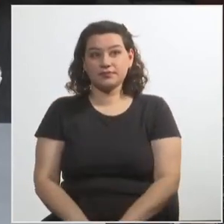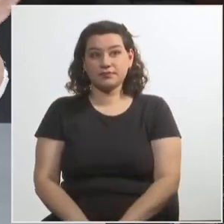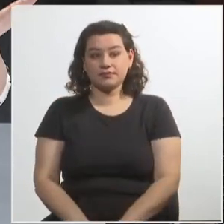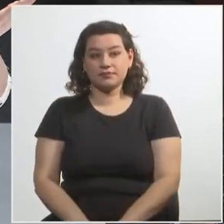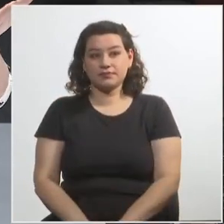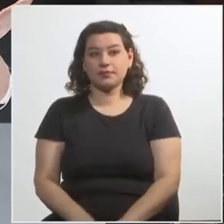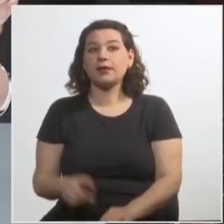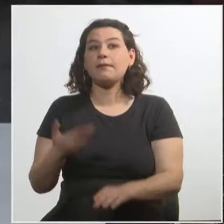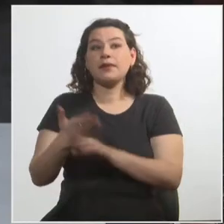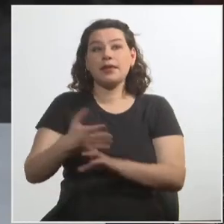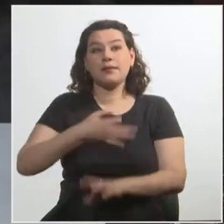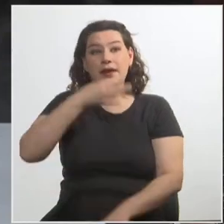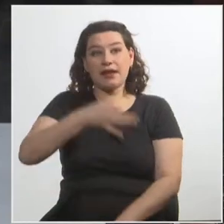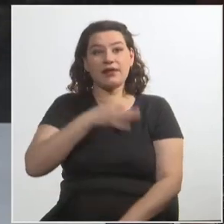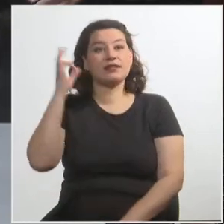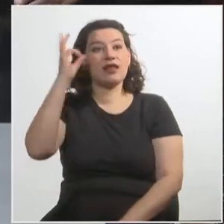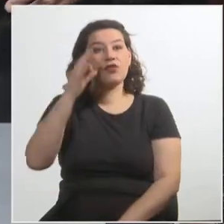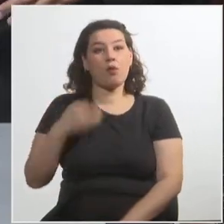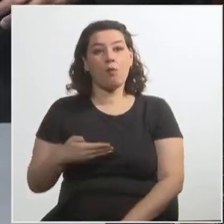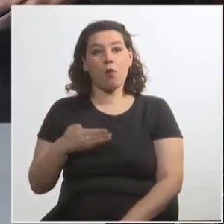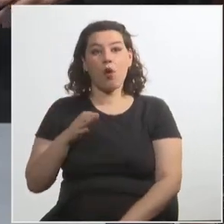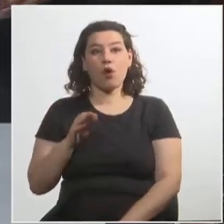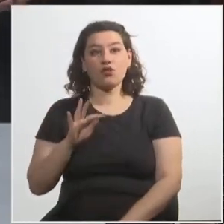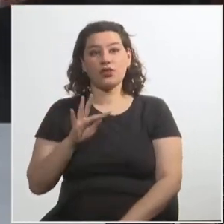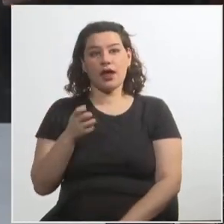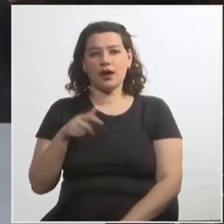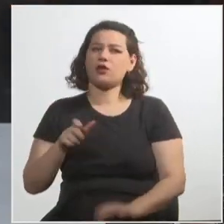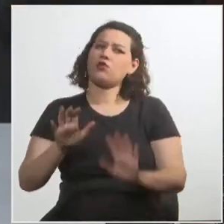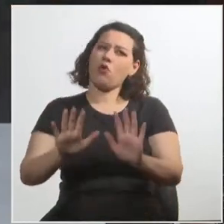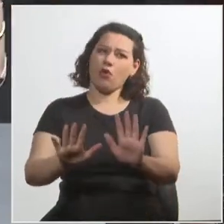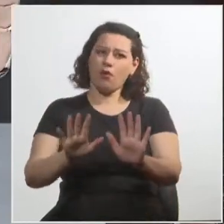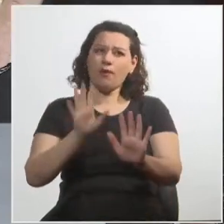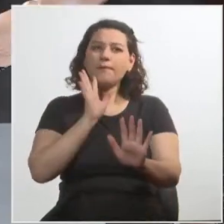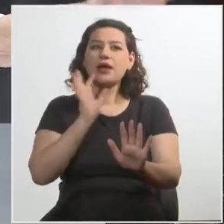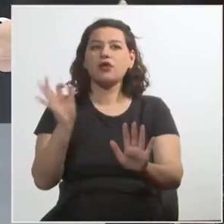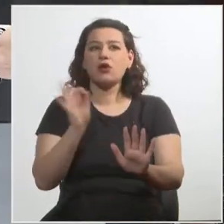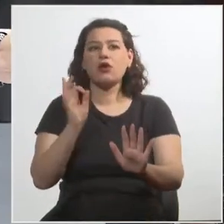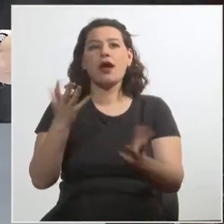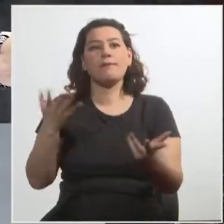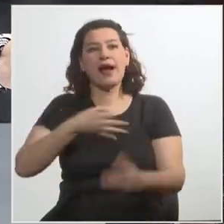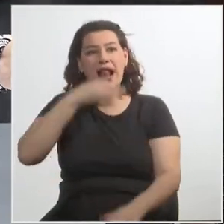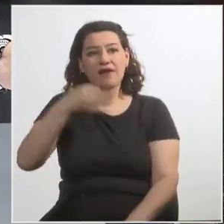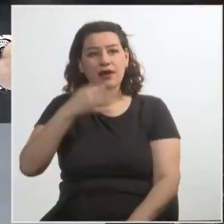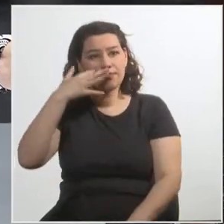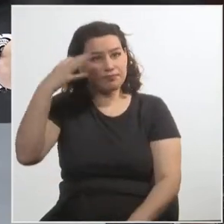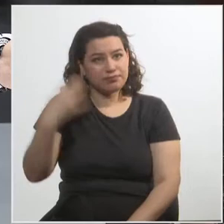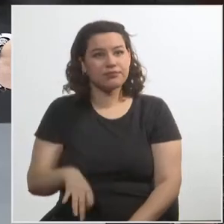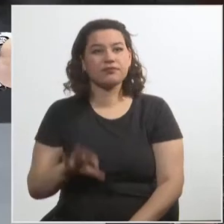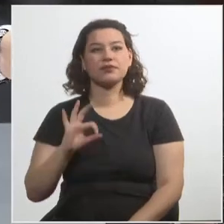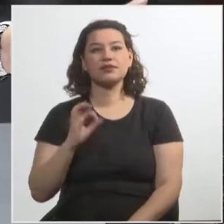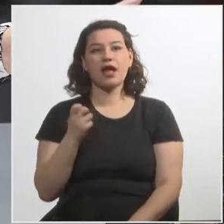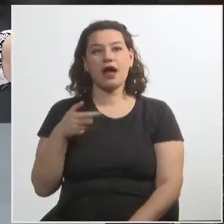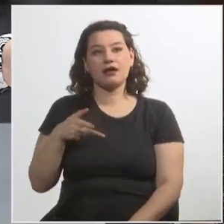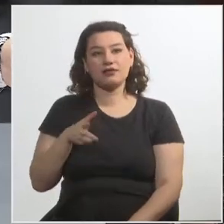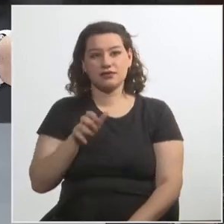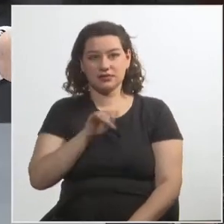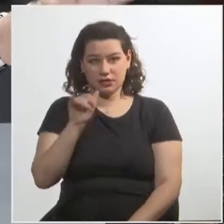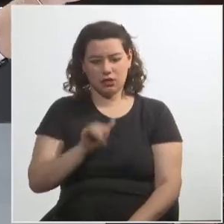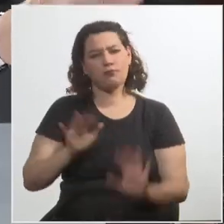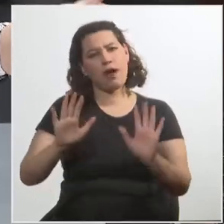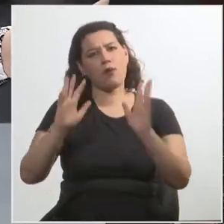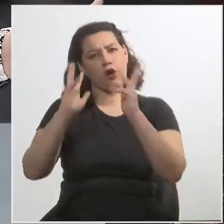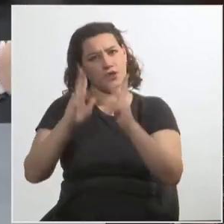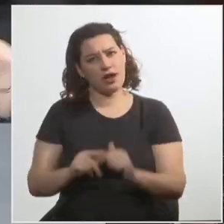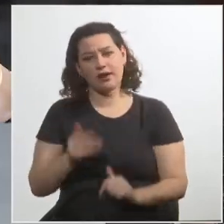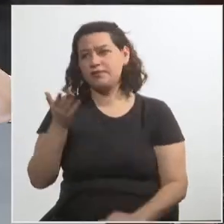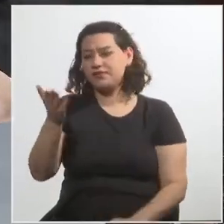pide la palabra el senador botana y yo con el que tiene la palabra es el senador Sánchez ordenemos